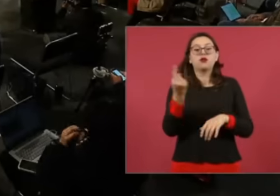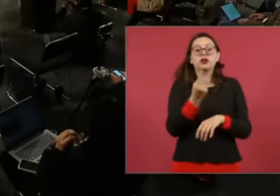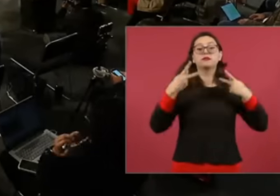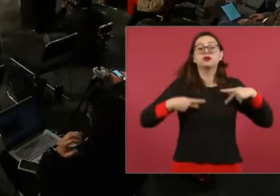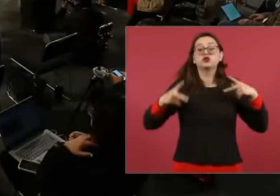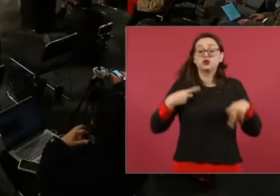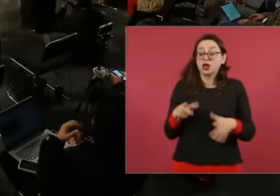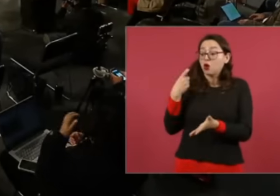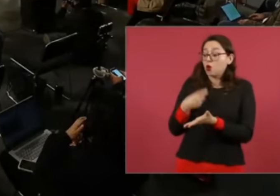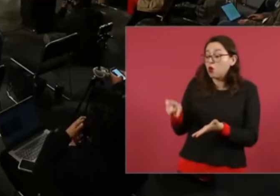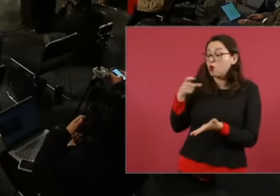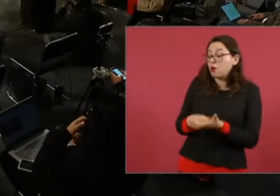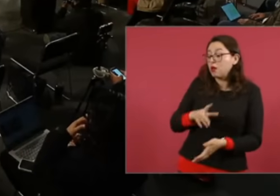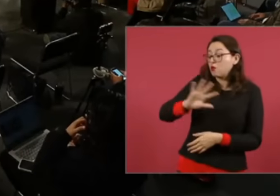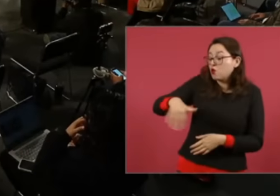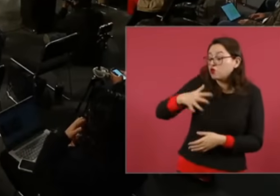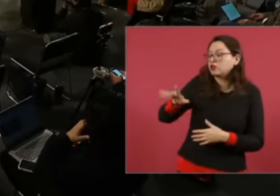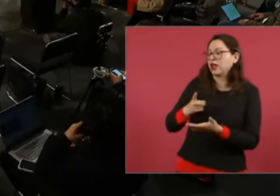es el principal problema